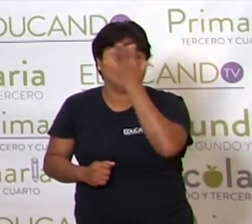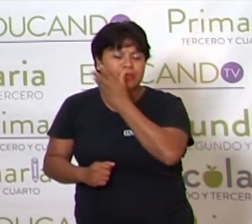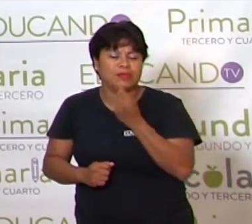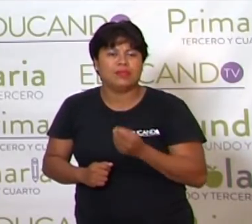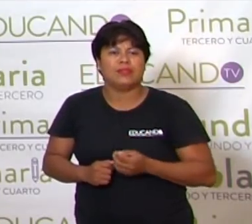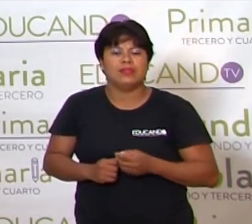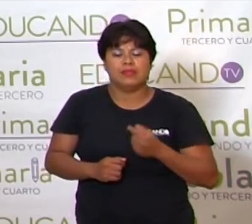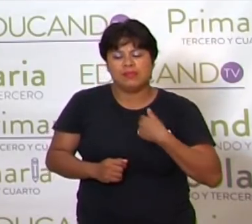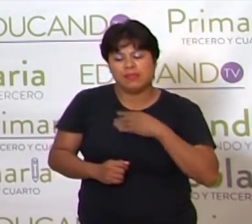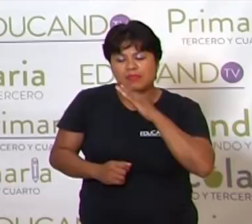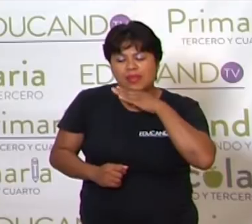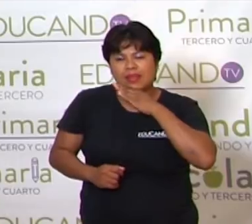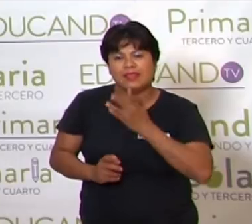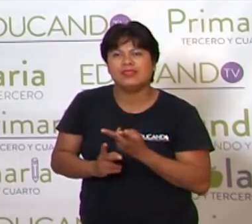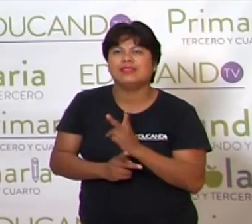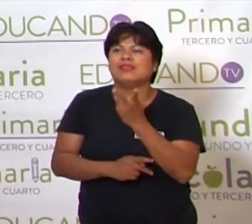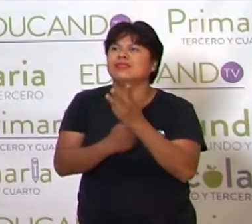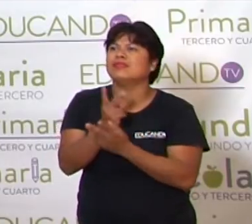está mi maizal.